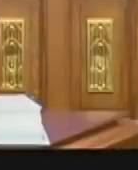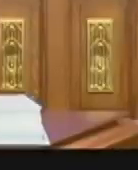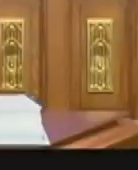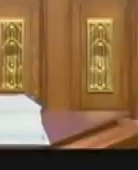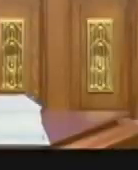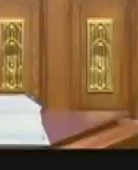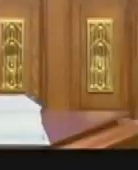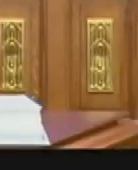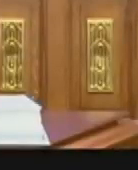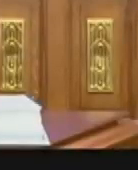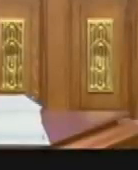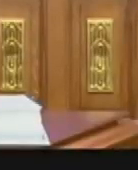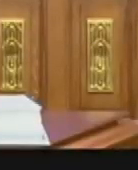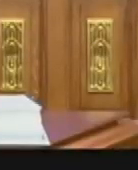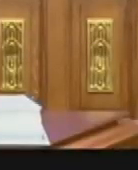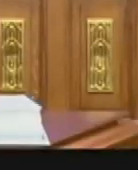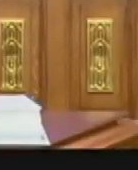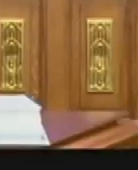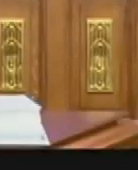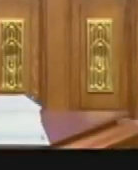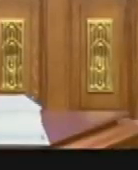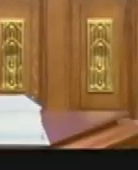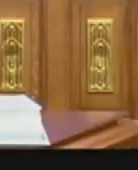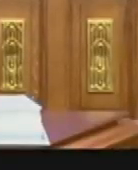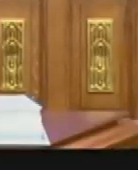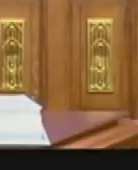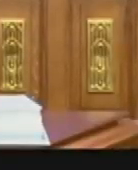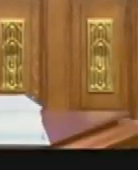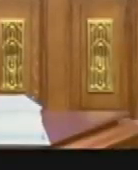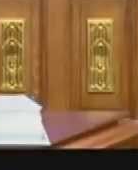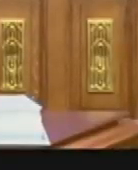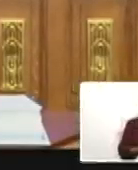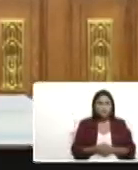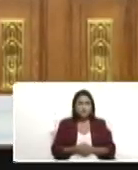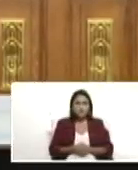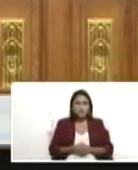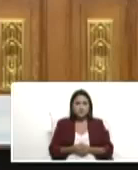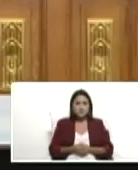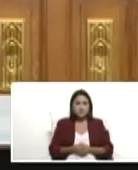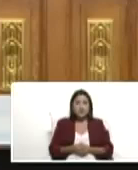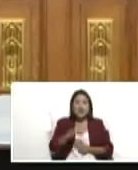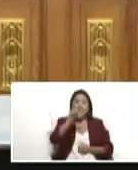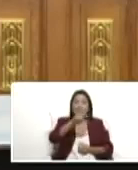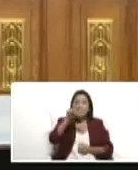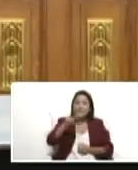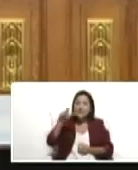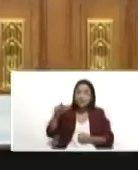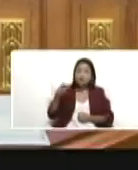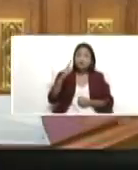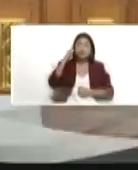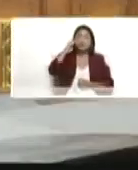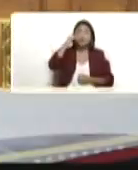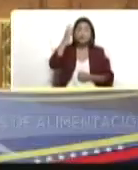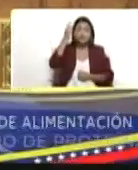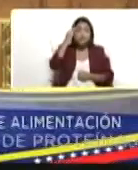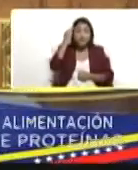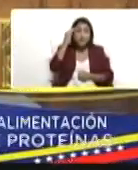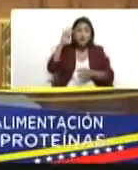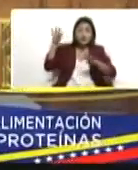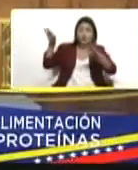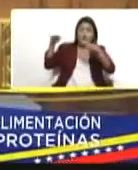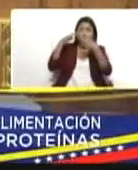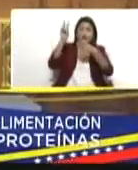bueno Y eso toca las Mentes de la gente aquí en el mundo la imagen de Venezuela era